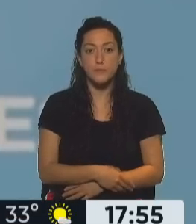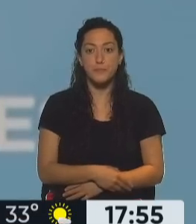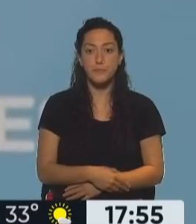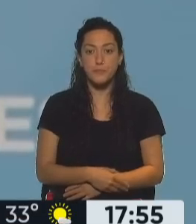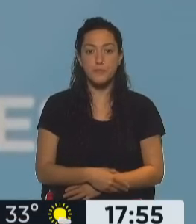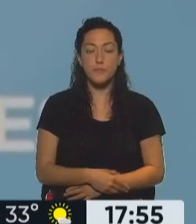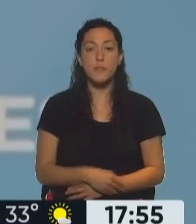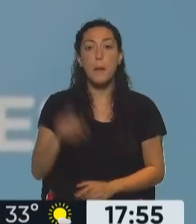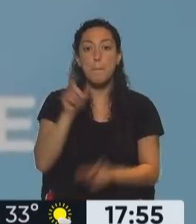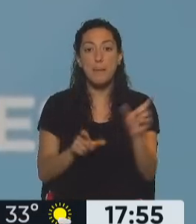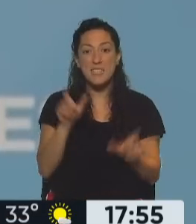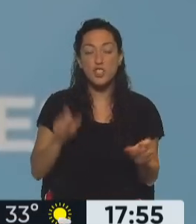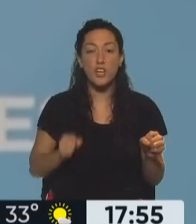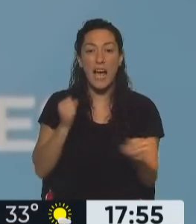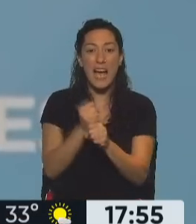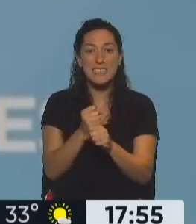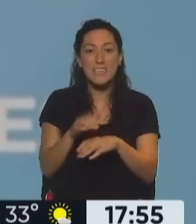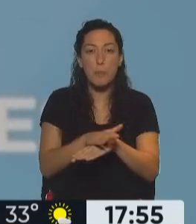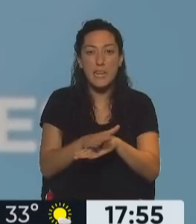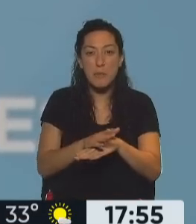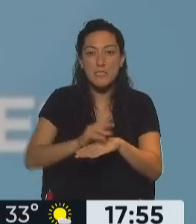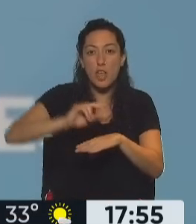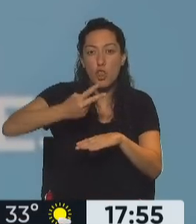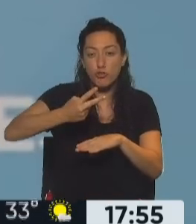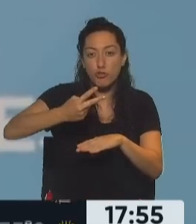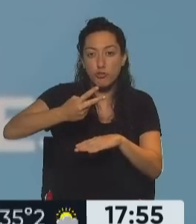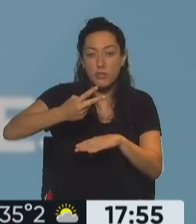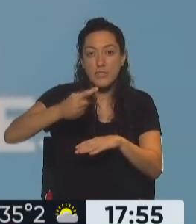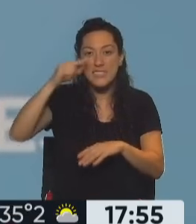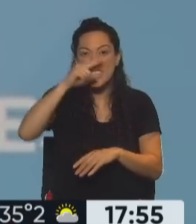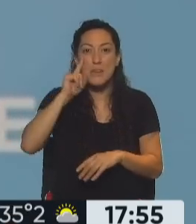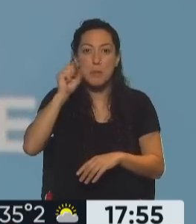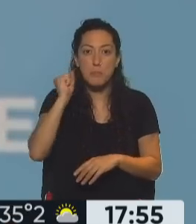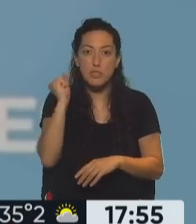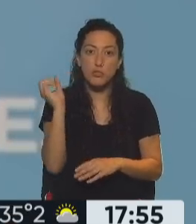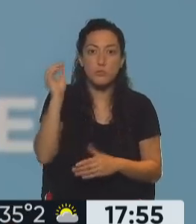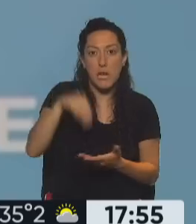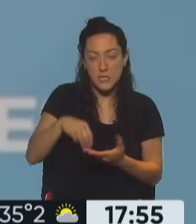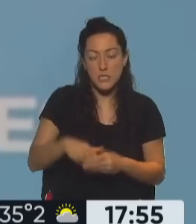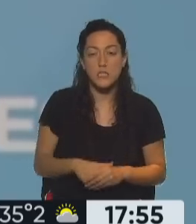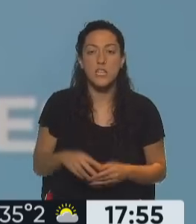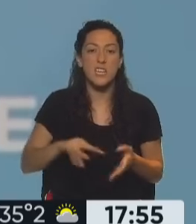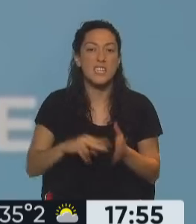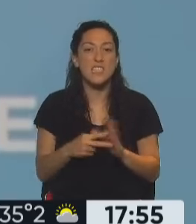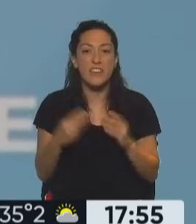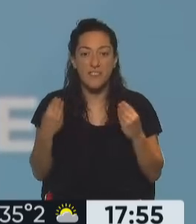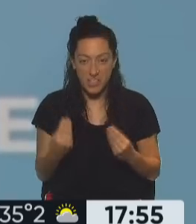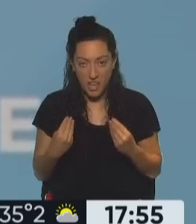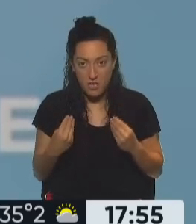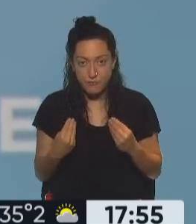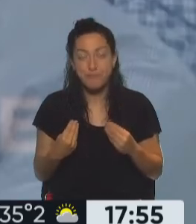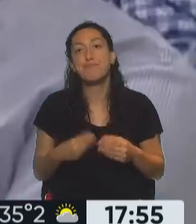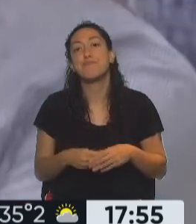y para quienes tienen hasta dos mínimas un refuerzo en sus ingresos de 7000 pesos esto quiere decir que